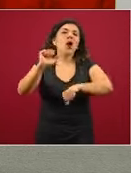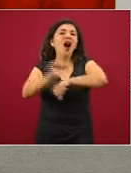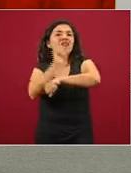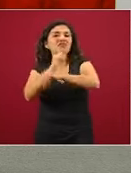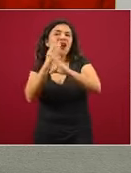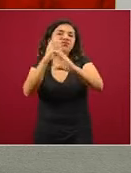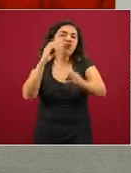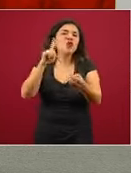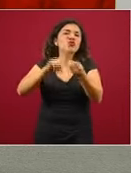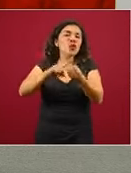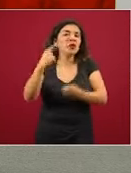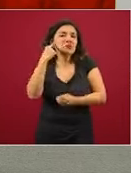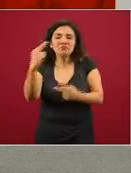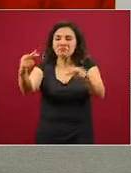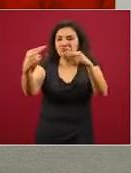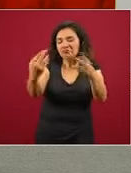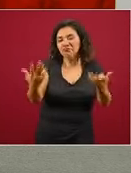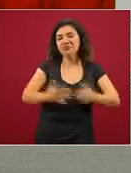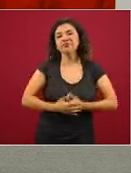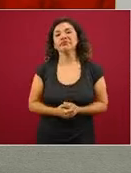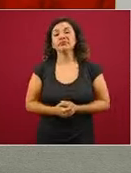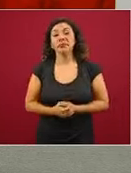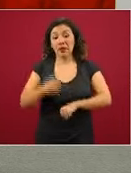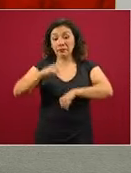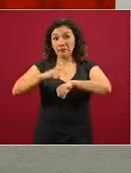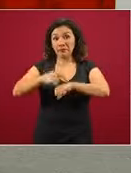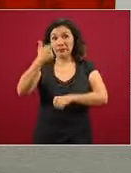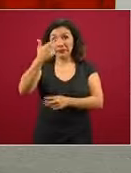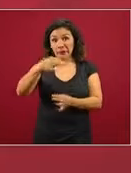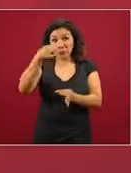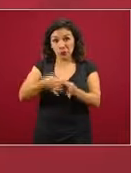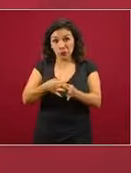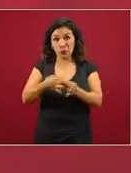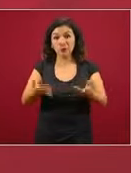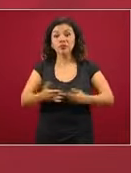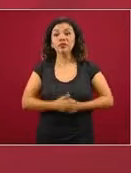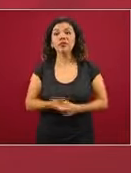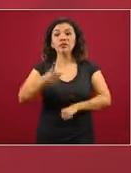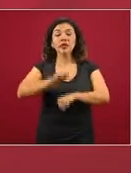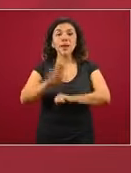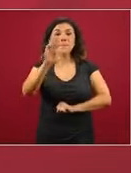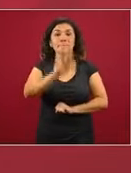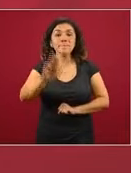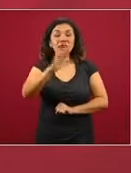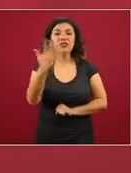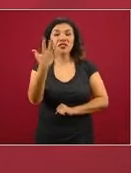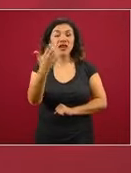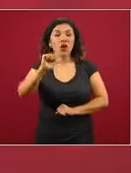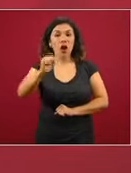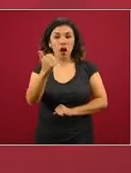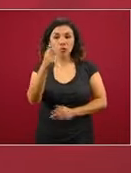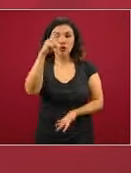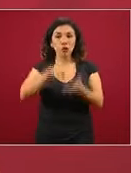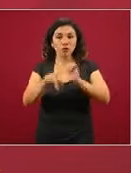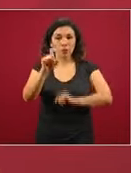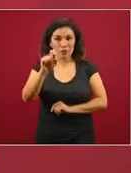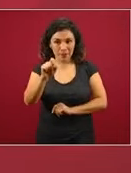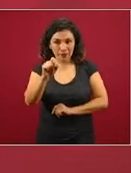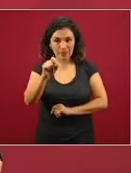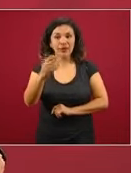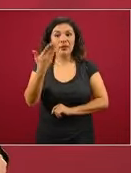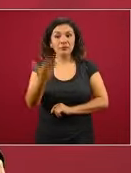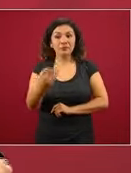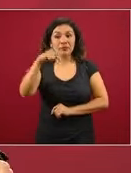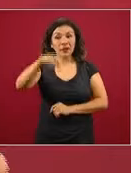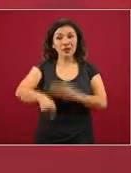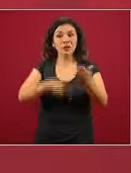donde nos estén escuchando. Son las 19 horas en punto del miércoles 5 de agosto de 2020 y